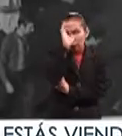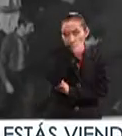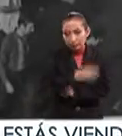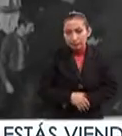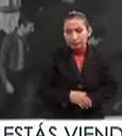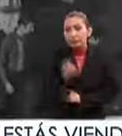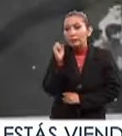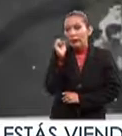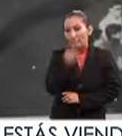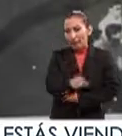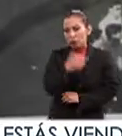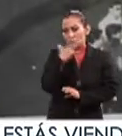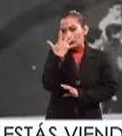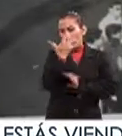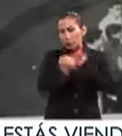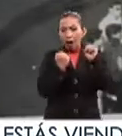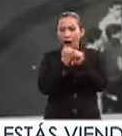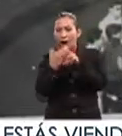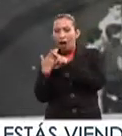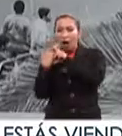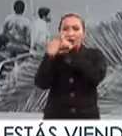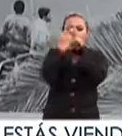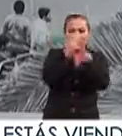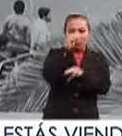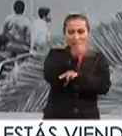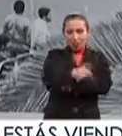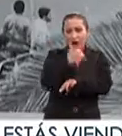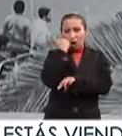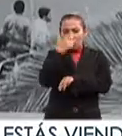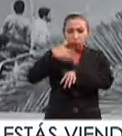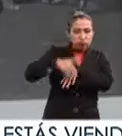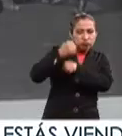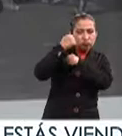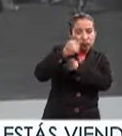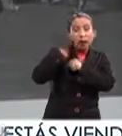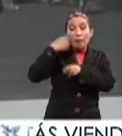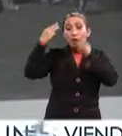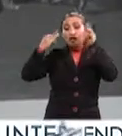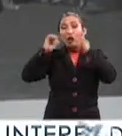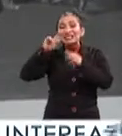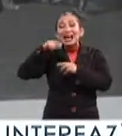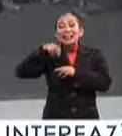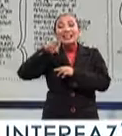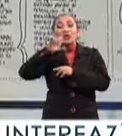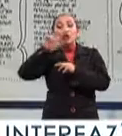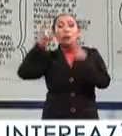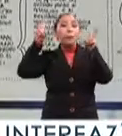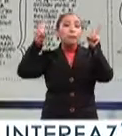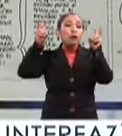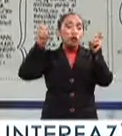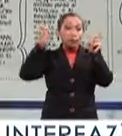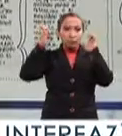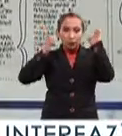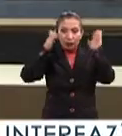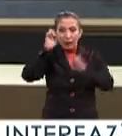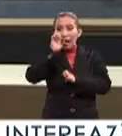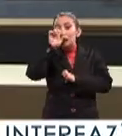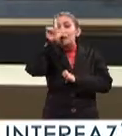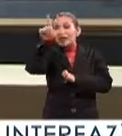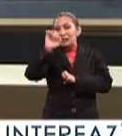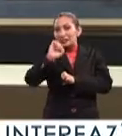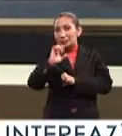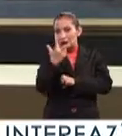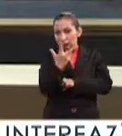cultural. Como parte del 50 aniversario del movimiento, el Museo del Estanquillo presenta la exposición El Espíritu